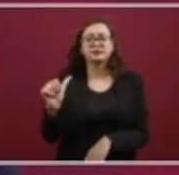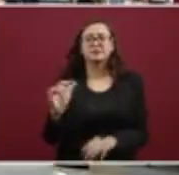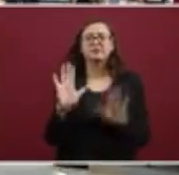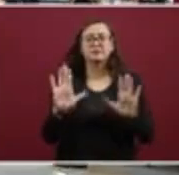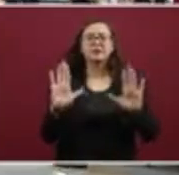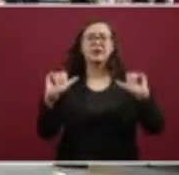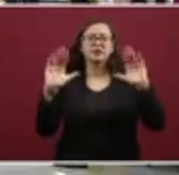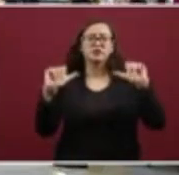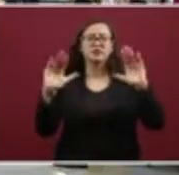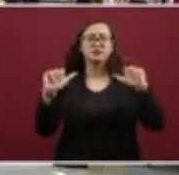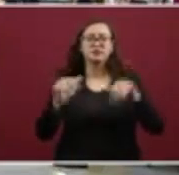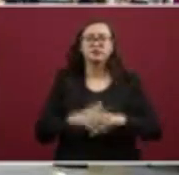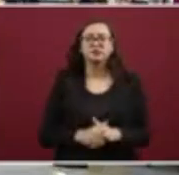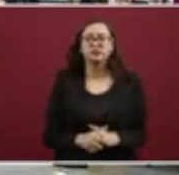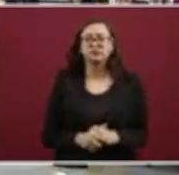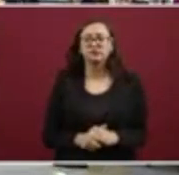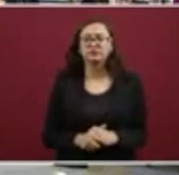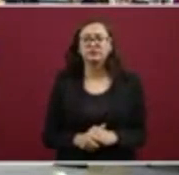Dios.